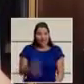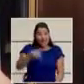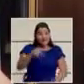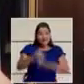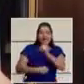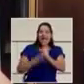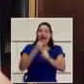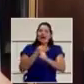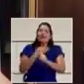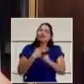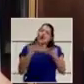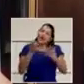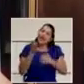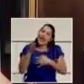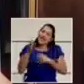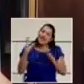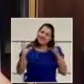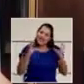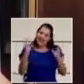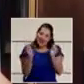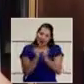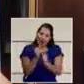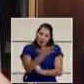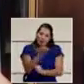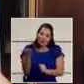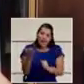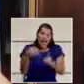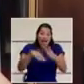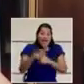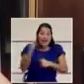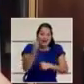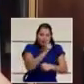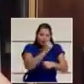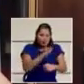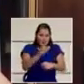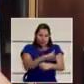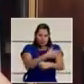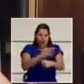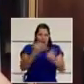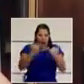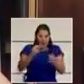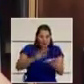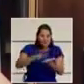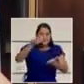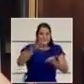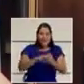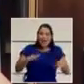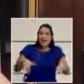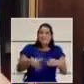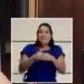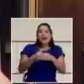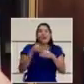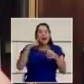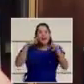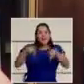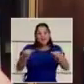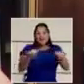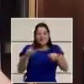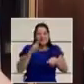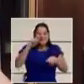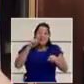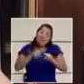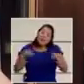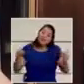Este año quería ir a celebrar con vosotros, en un gran concierto, la entrada en vigor del matrimonio igualitario.